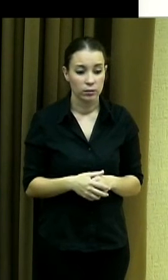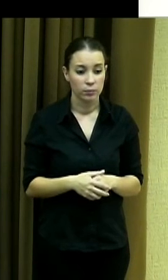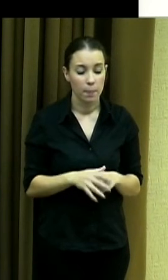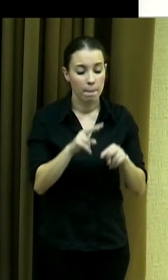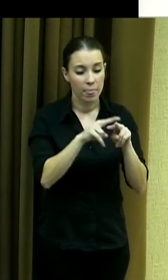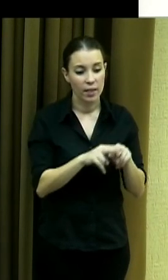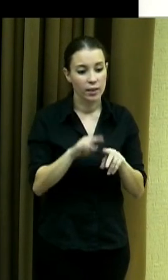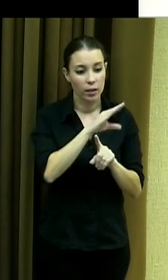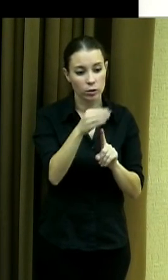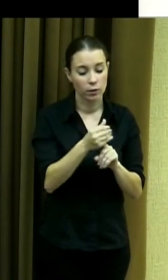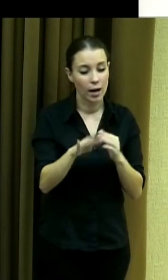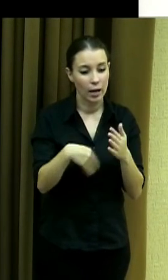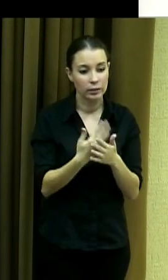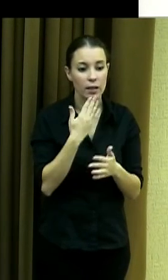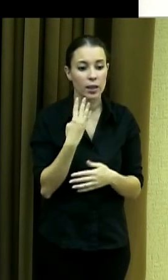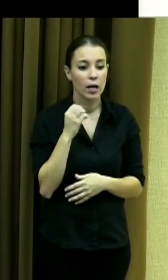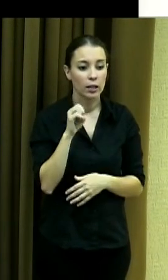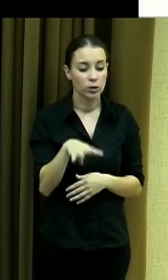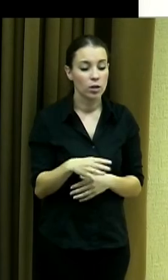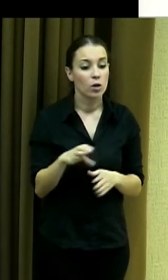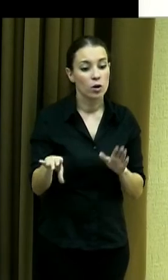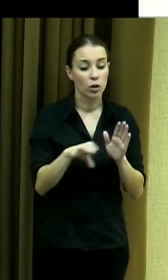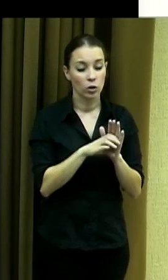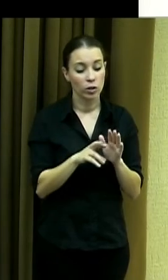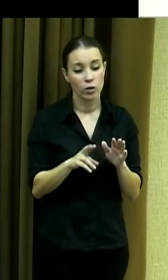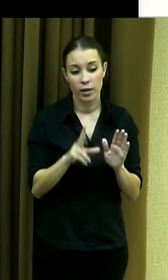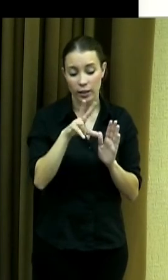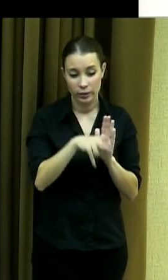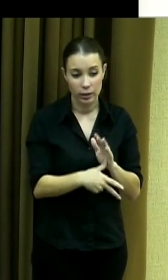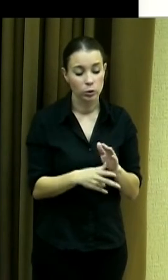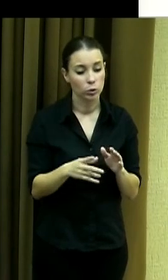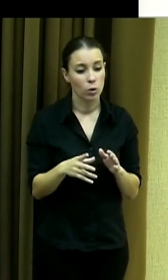hasta los 14 años con el código de retraso madurativo,